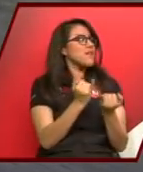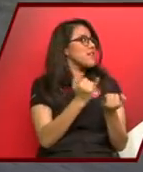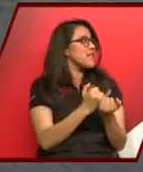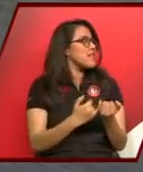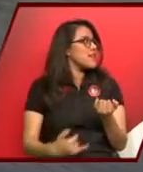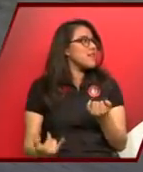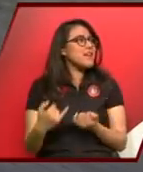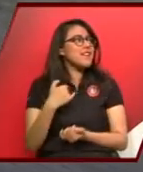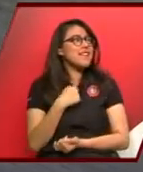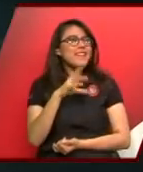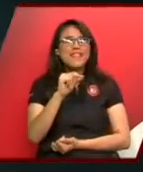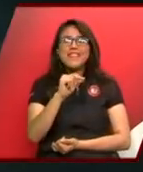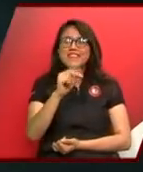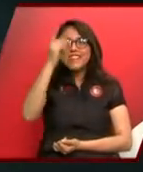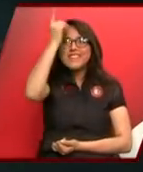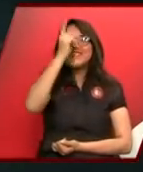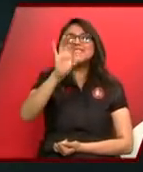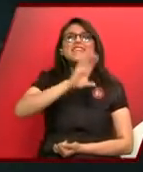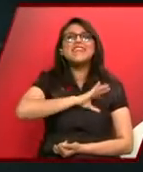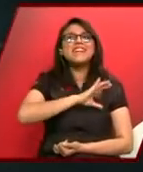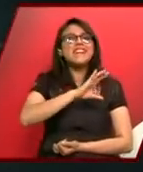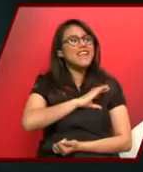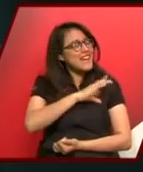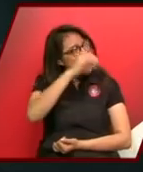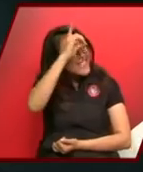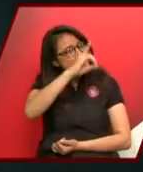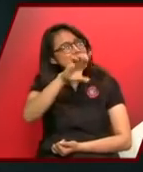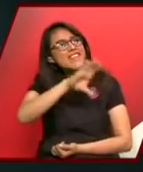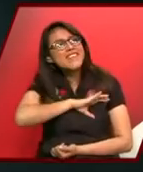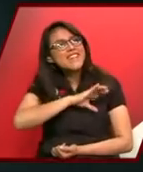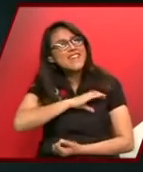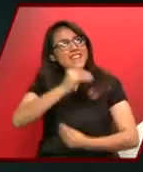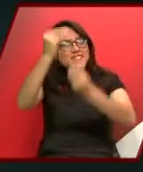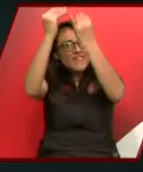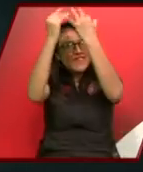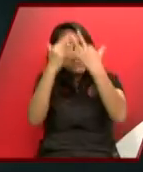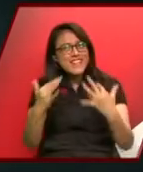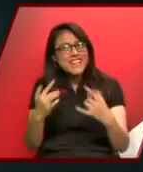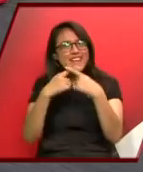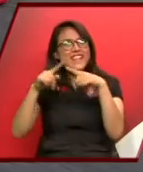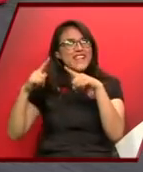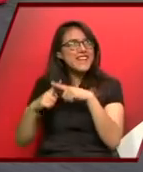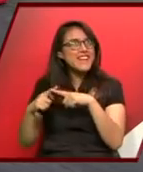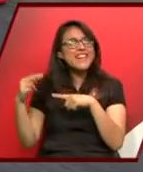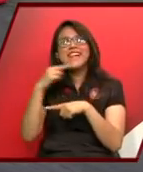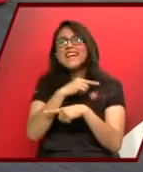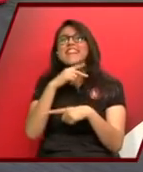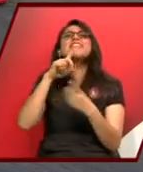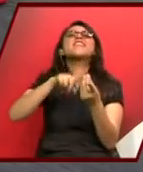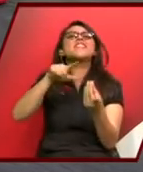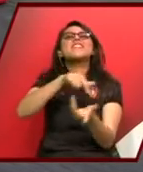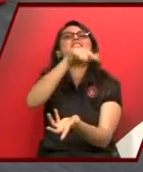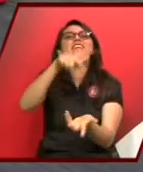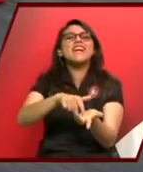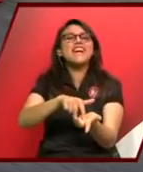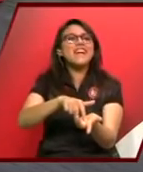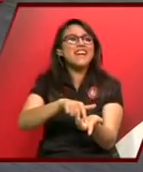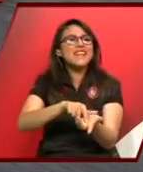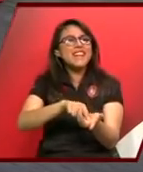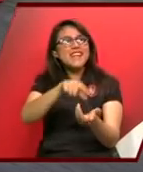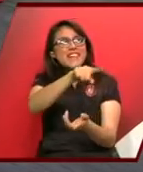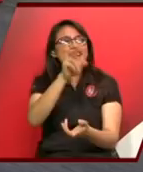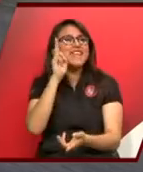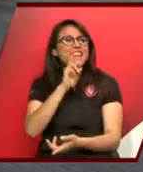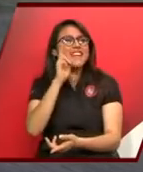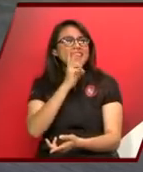Que señor, Dios me quiere y me bendice. La cámara estaba del otro ponte lado. Ponte como estabas. Sí, las estaba, patas arriba.